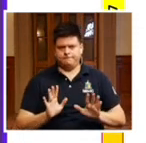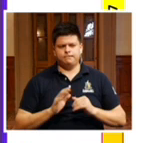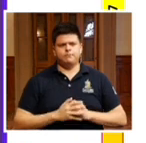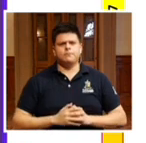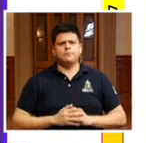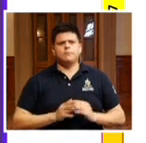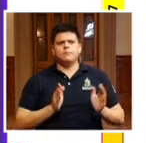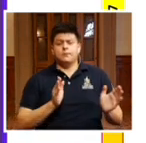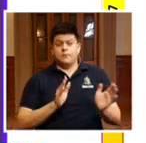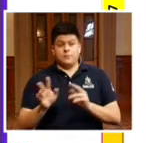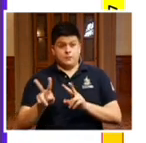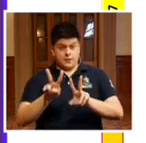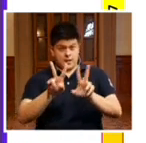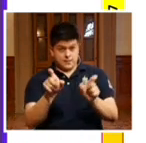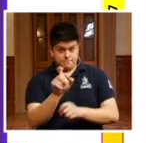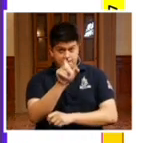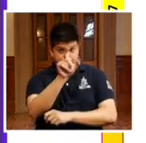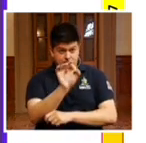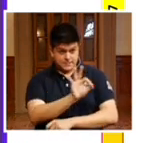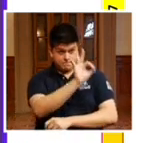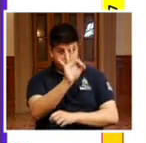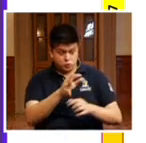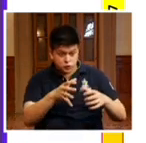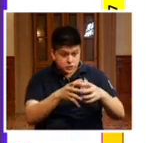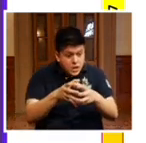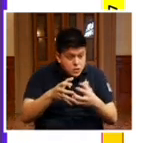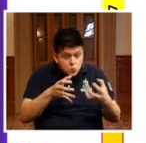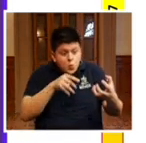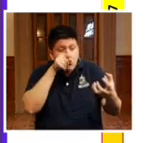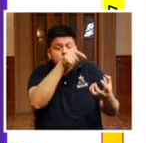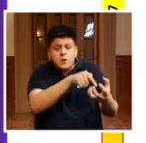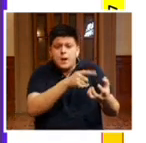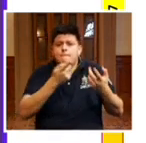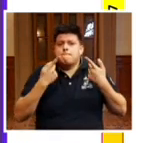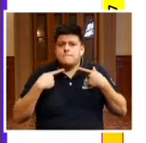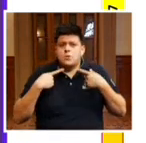Y hablando de ese 20%, que son las personas que están